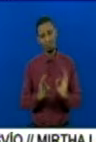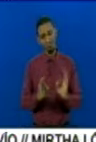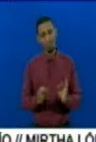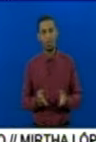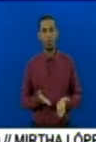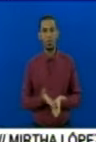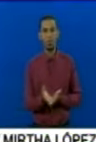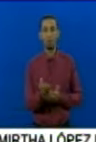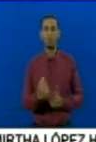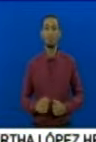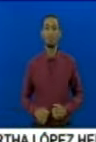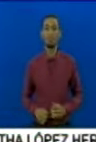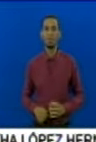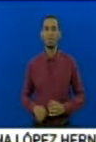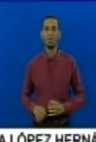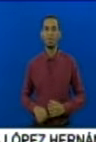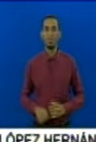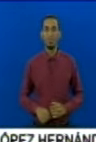enseguida volvemos.